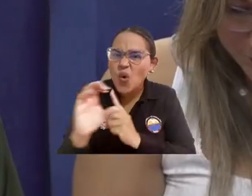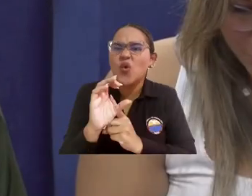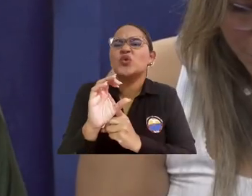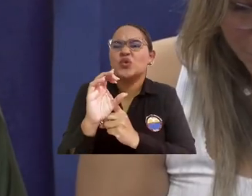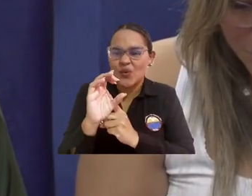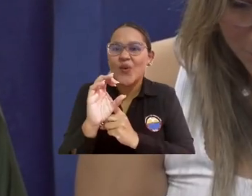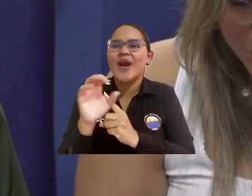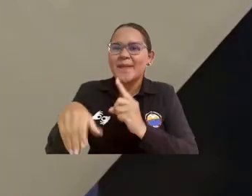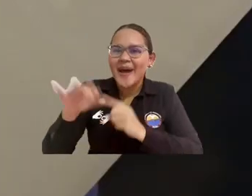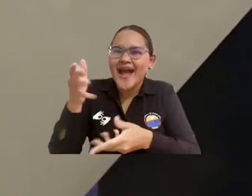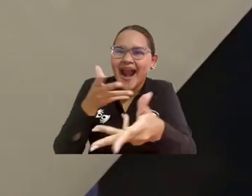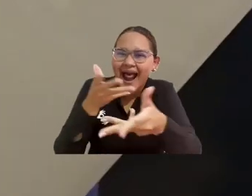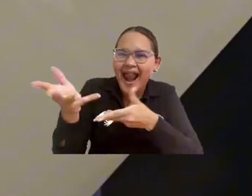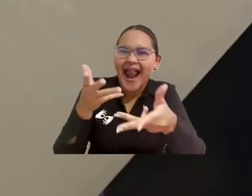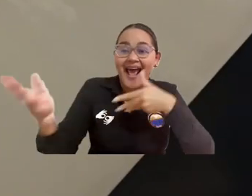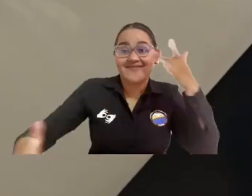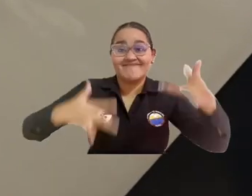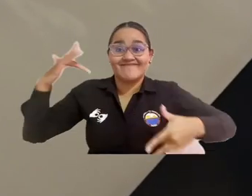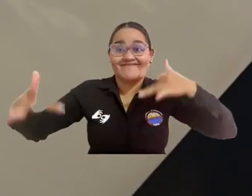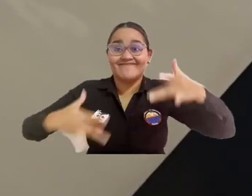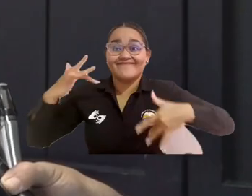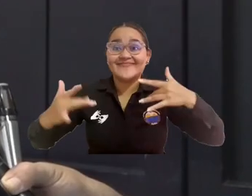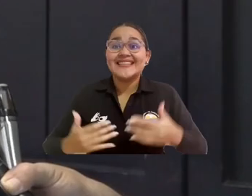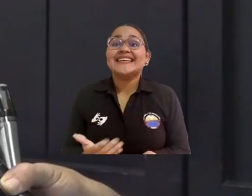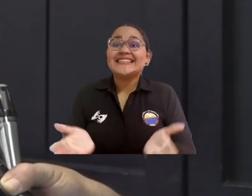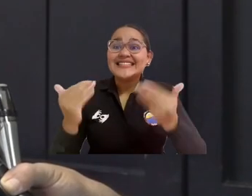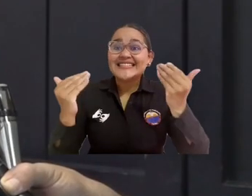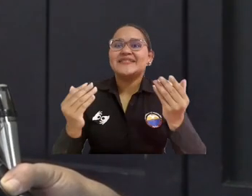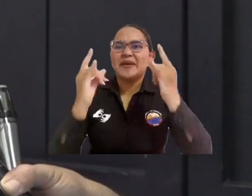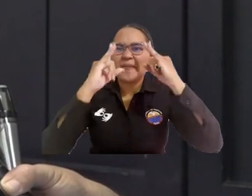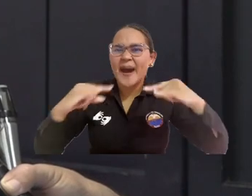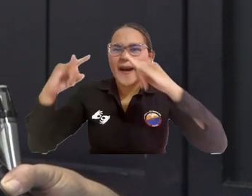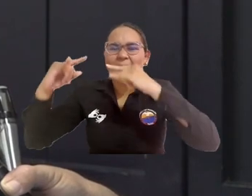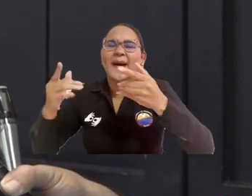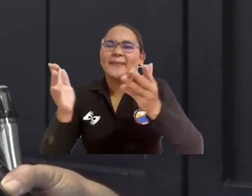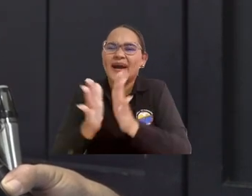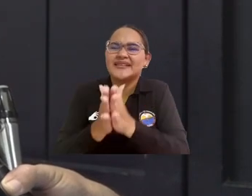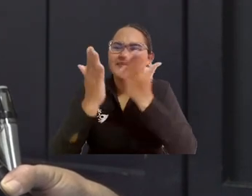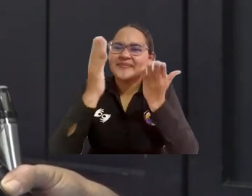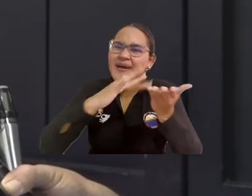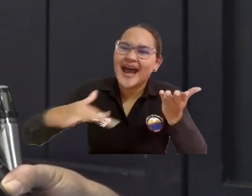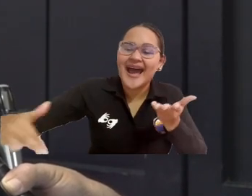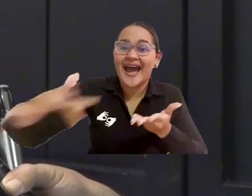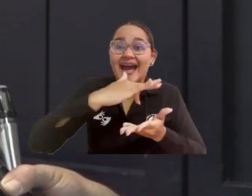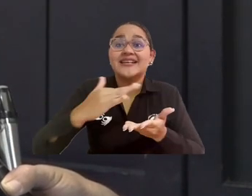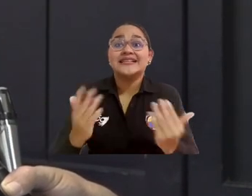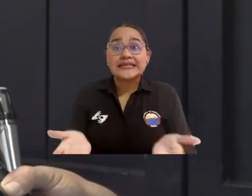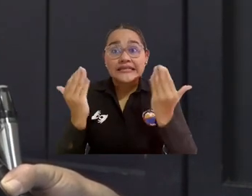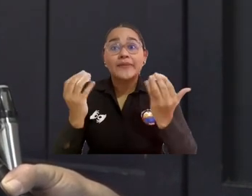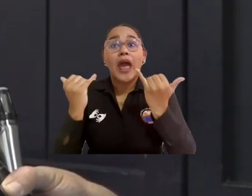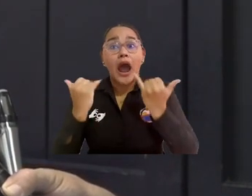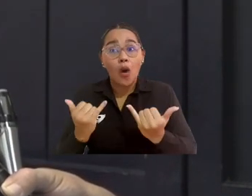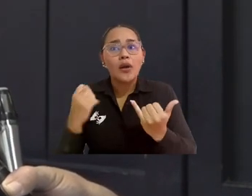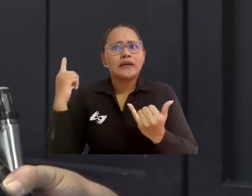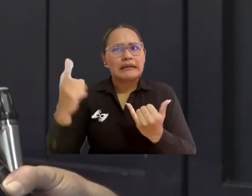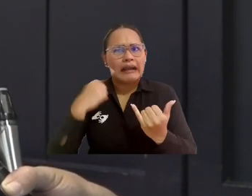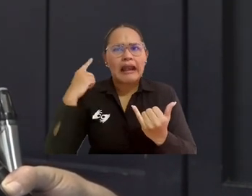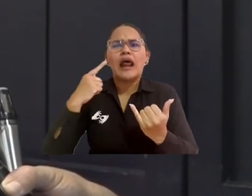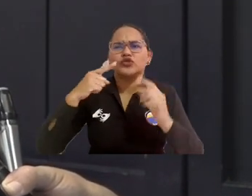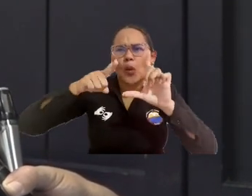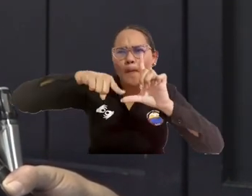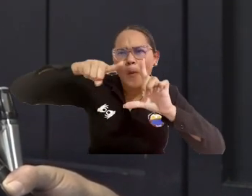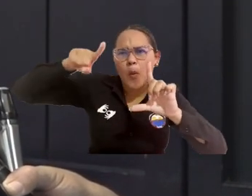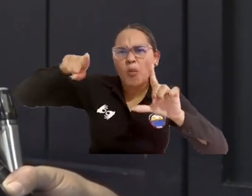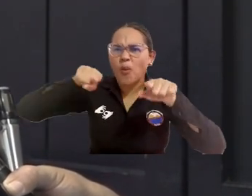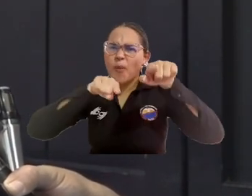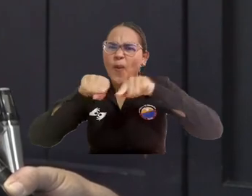departir y divertirse. Como tal, la feria hoy está contribuyendo a los indicadores de competitividad del país, porque